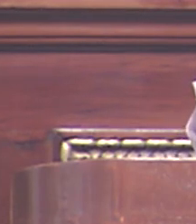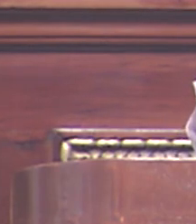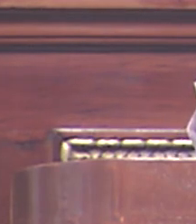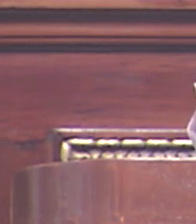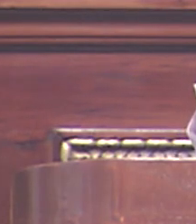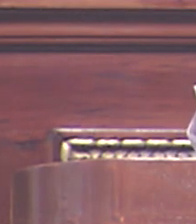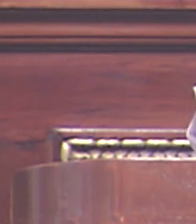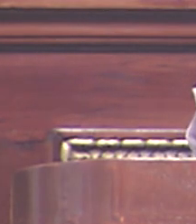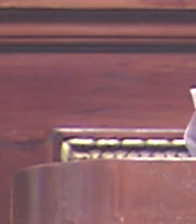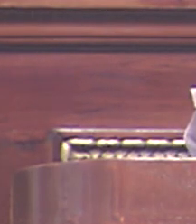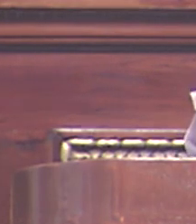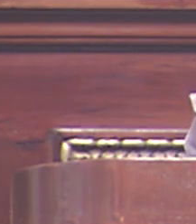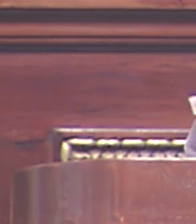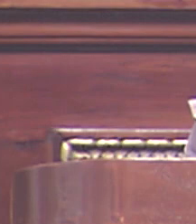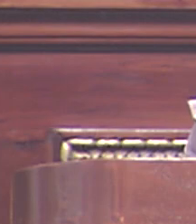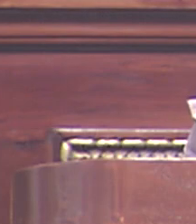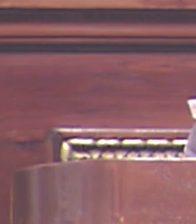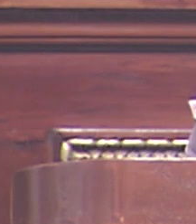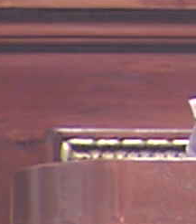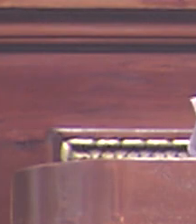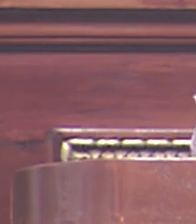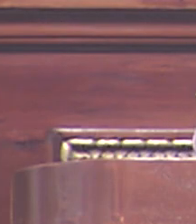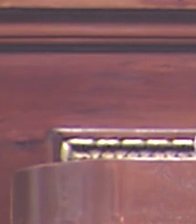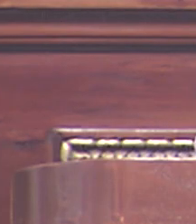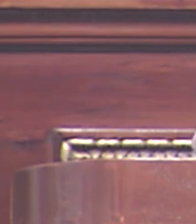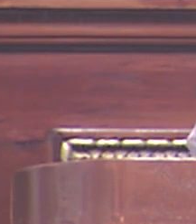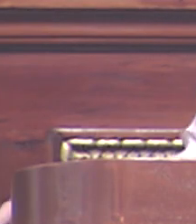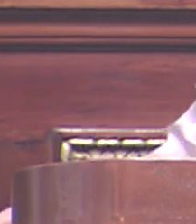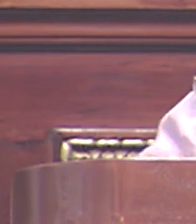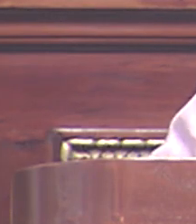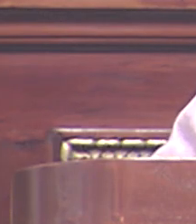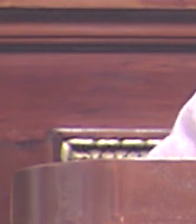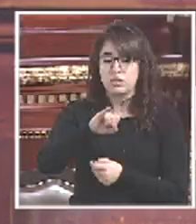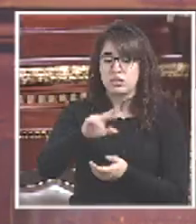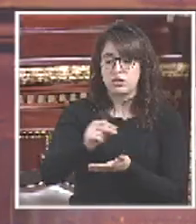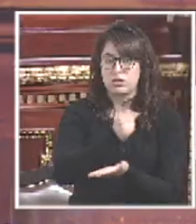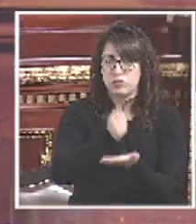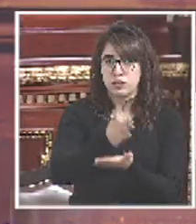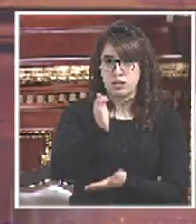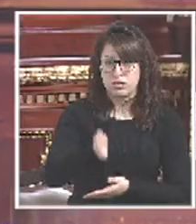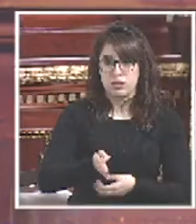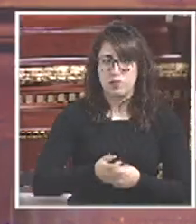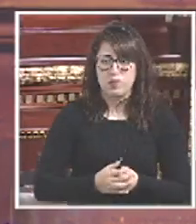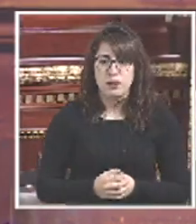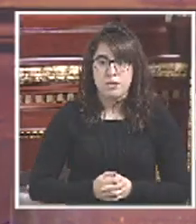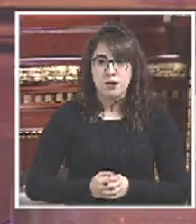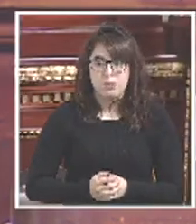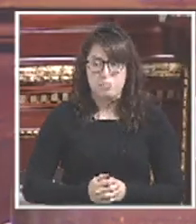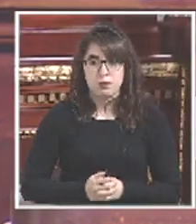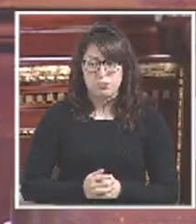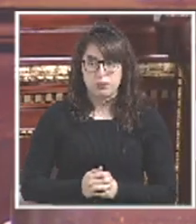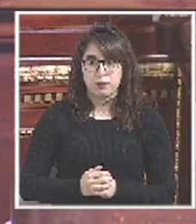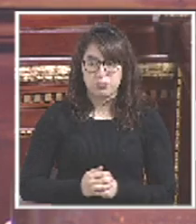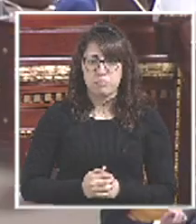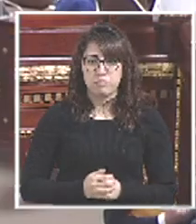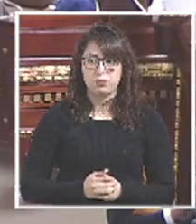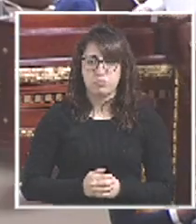directiva, por lo que se solicita su autorización para preguntar a la Comisión Permanente si es de aprobarse.